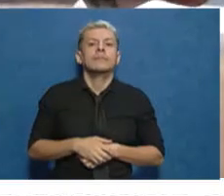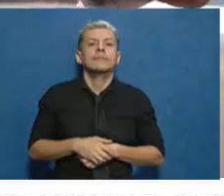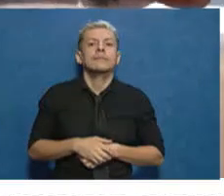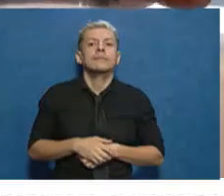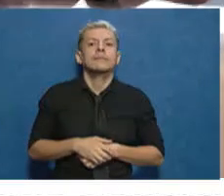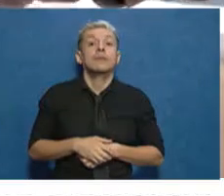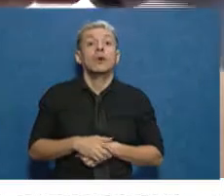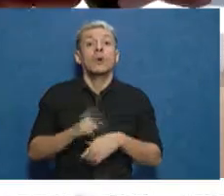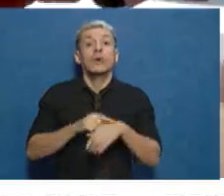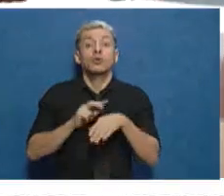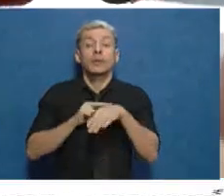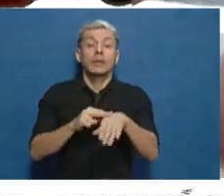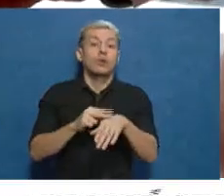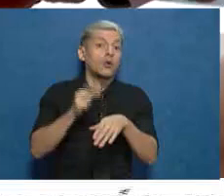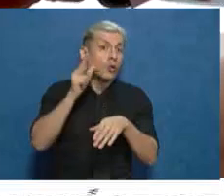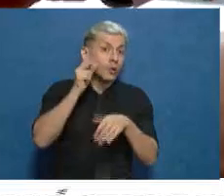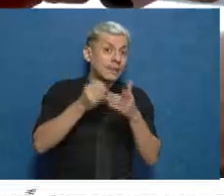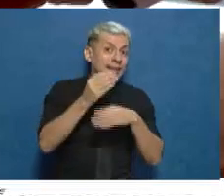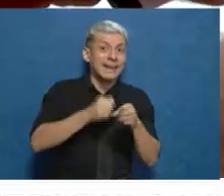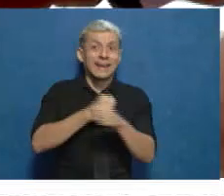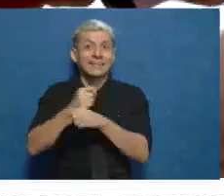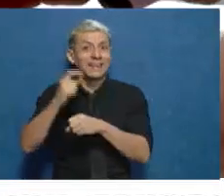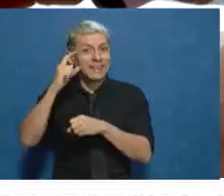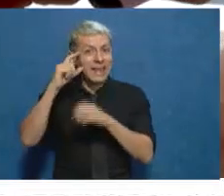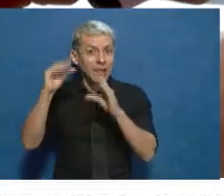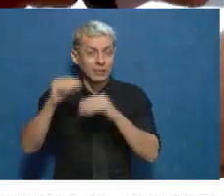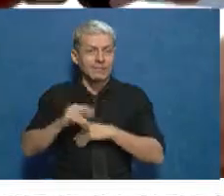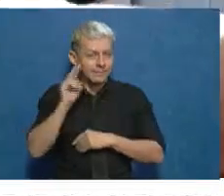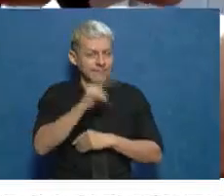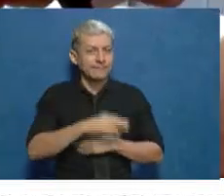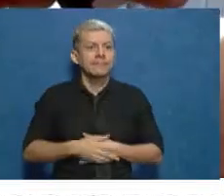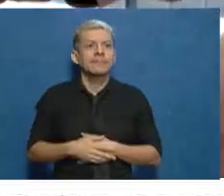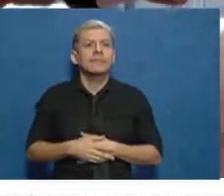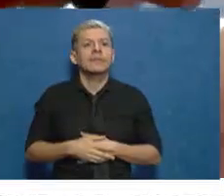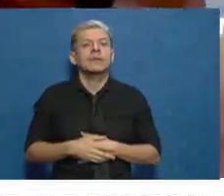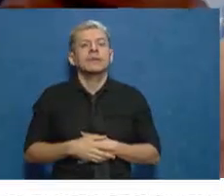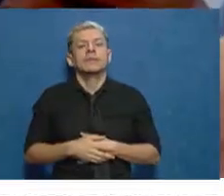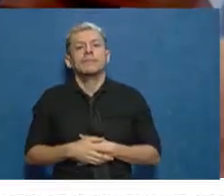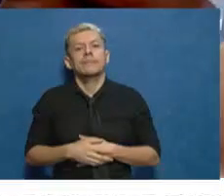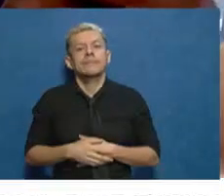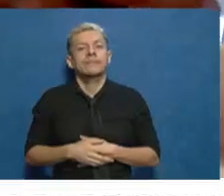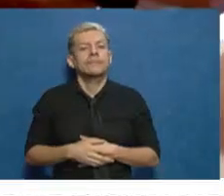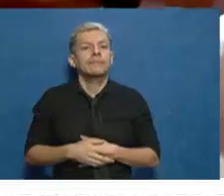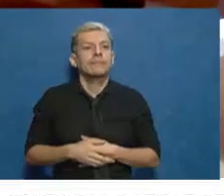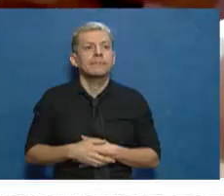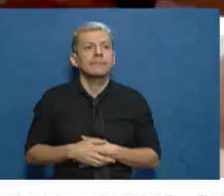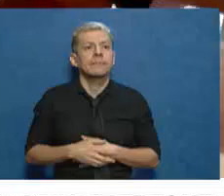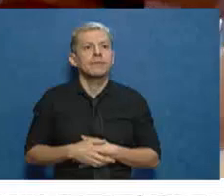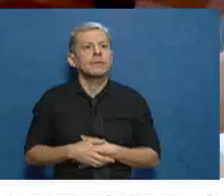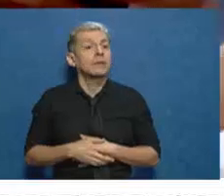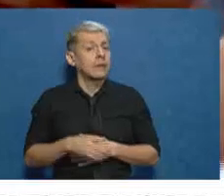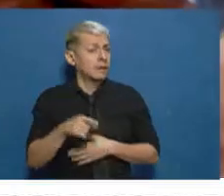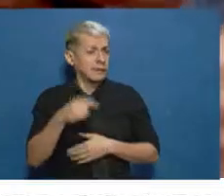horario sugerido. Escuchamos. Una gran movilidad de personas para hacia los lugares de trabajo y luego a sus domicilios. ¿Esto sería